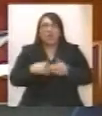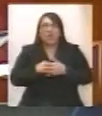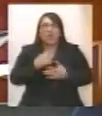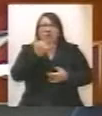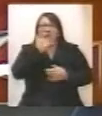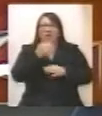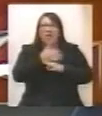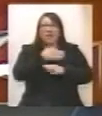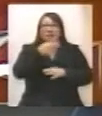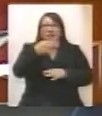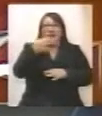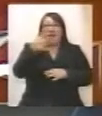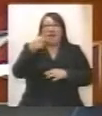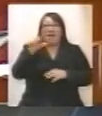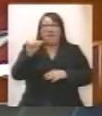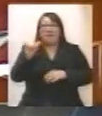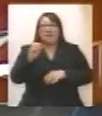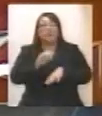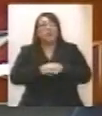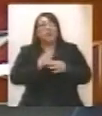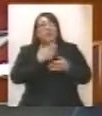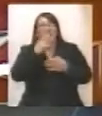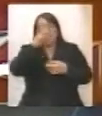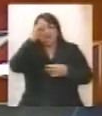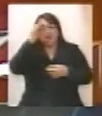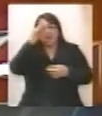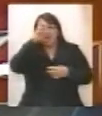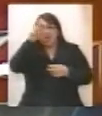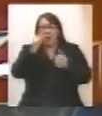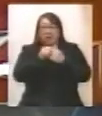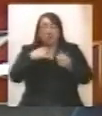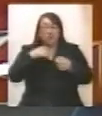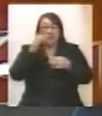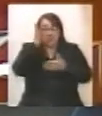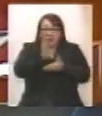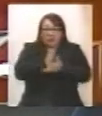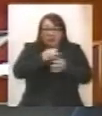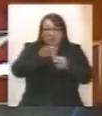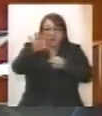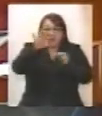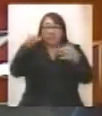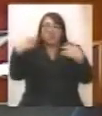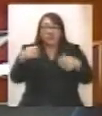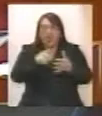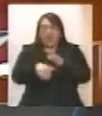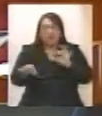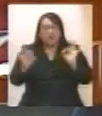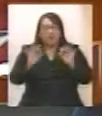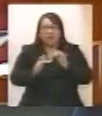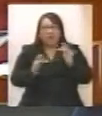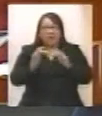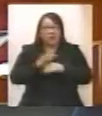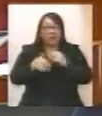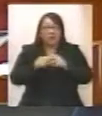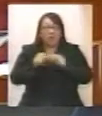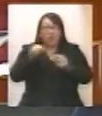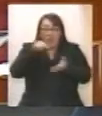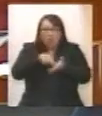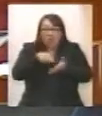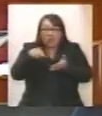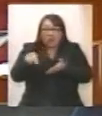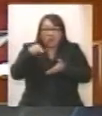Haya sobre el espacio marítimo que nuestro país posee. En esa carta se incluyen todos los